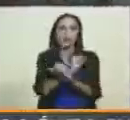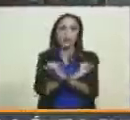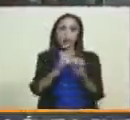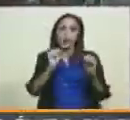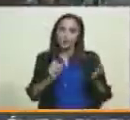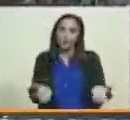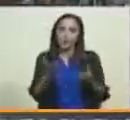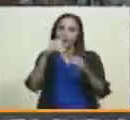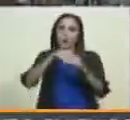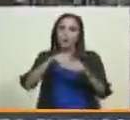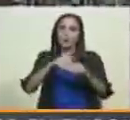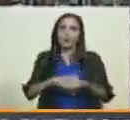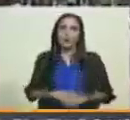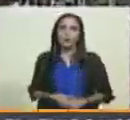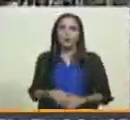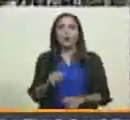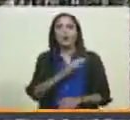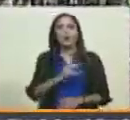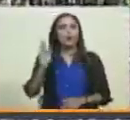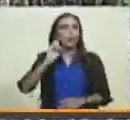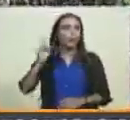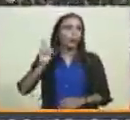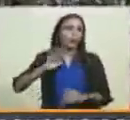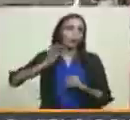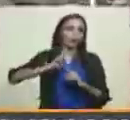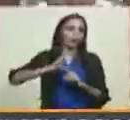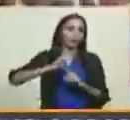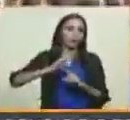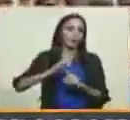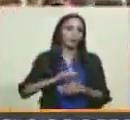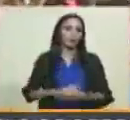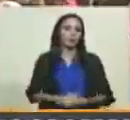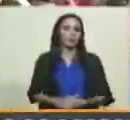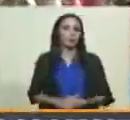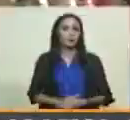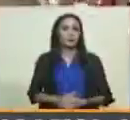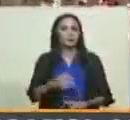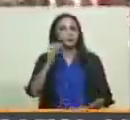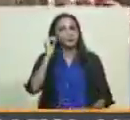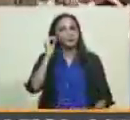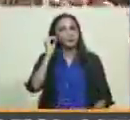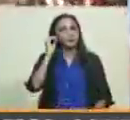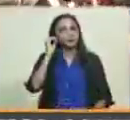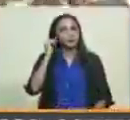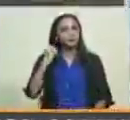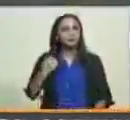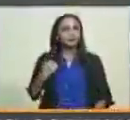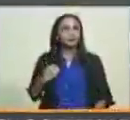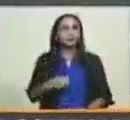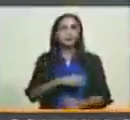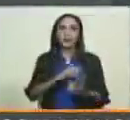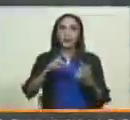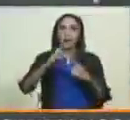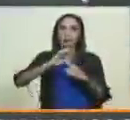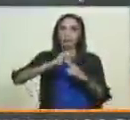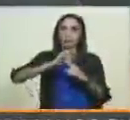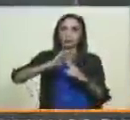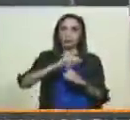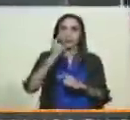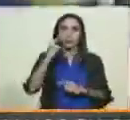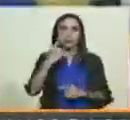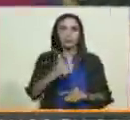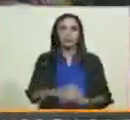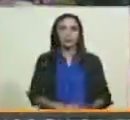mañana. Cuando suene la Diana Carabobo, la Diana del pueblo. Los que quieran